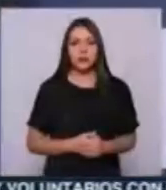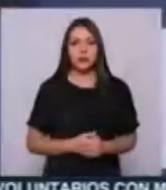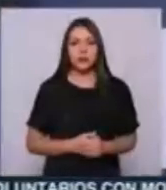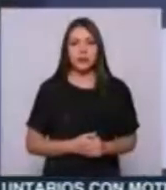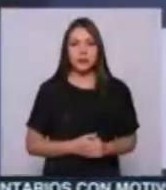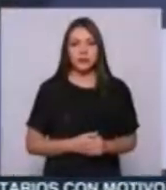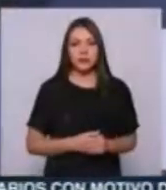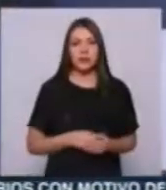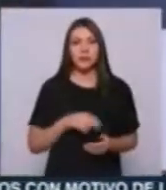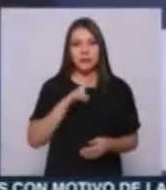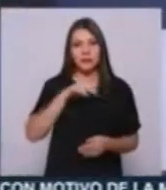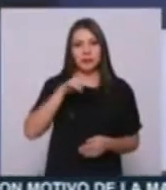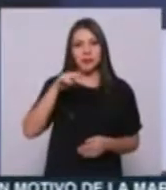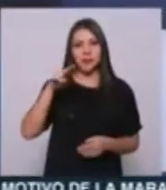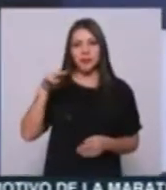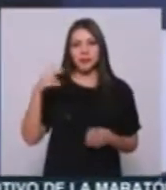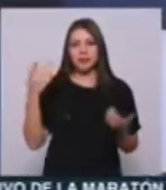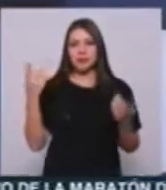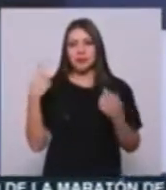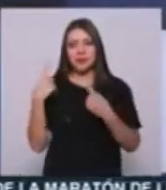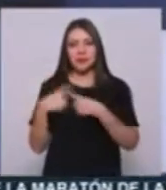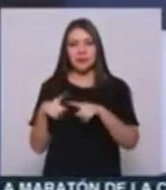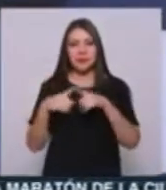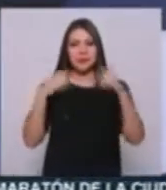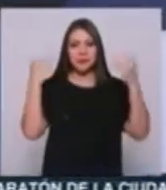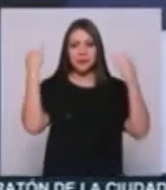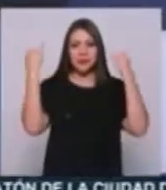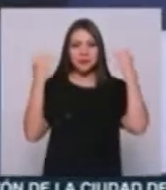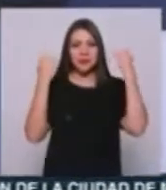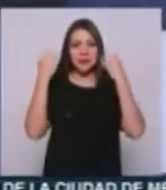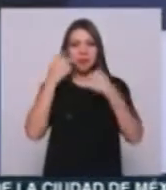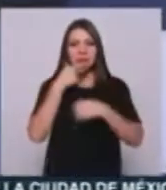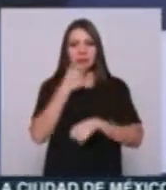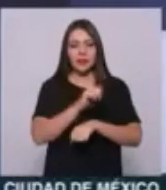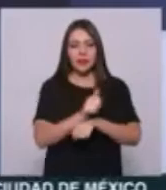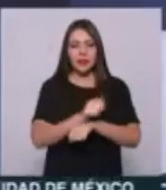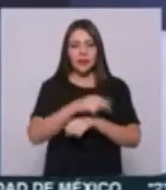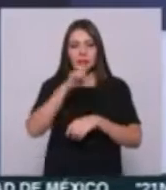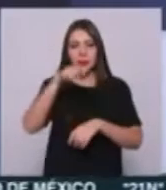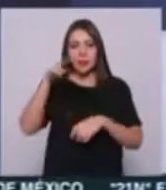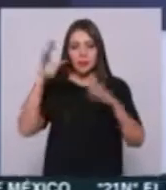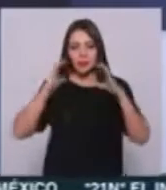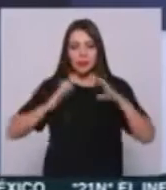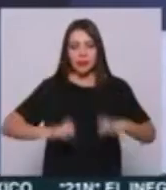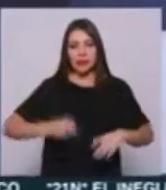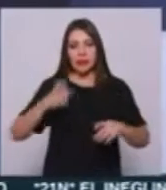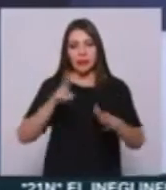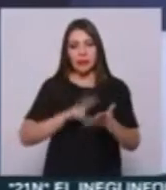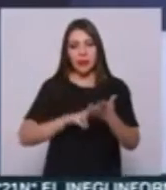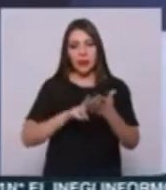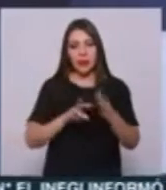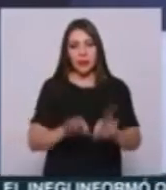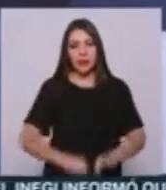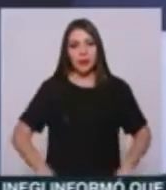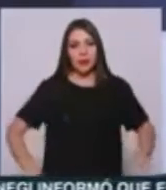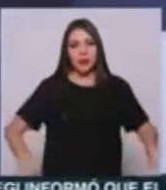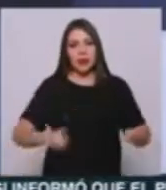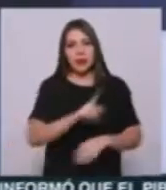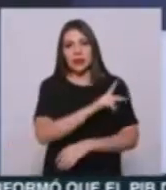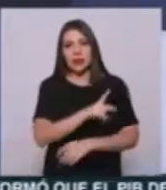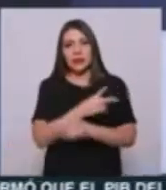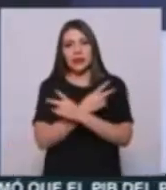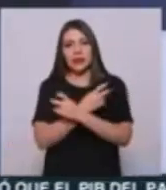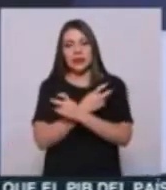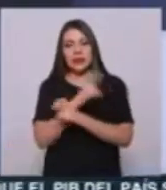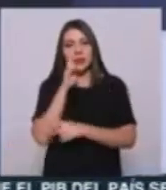Los pinceles y la imaginación de un artista de pintura corporal, estos son los protagonistas indispensables para que las Catrinas que